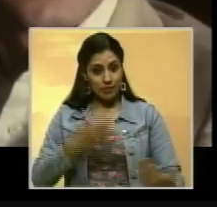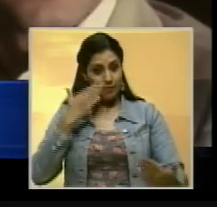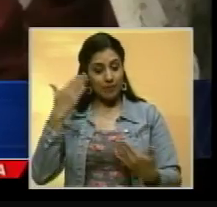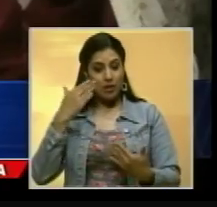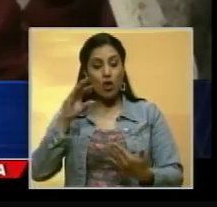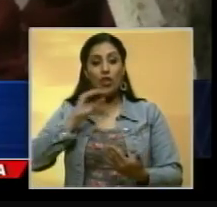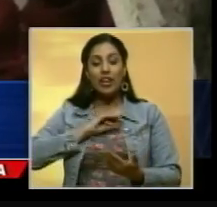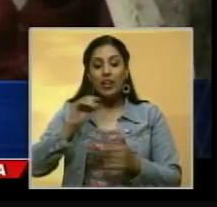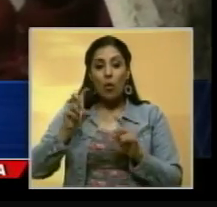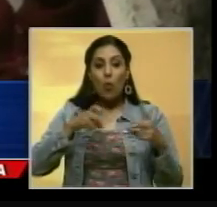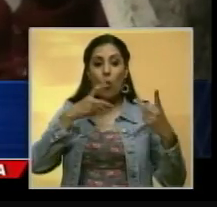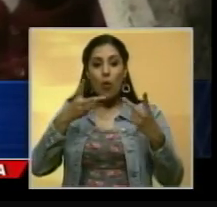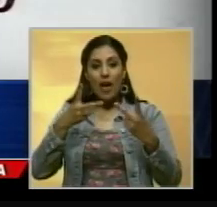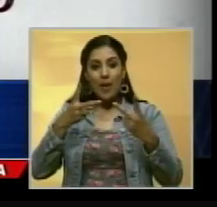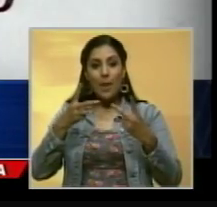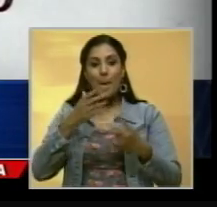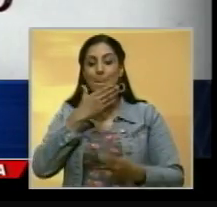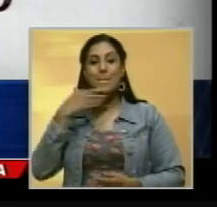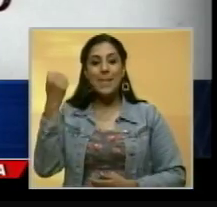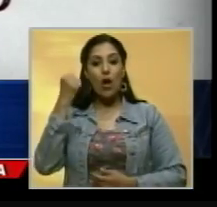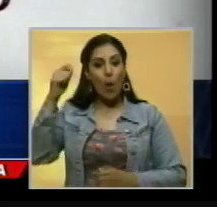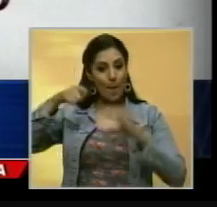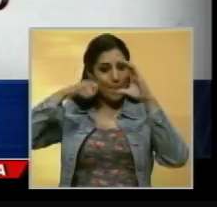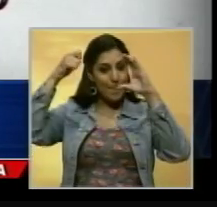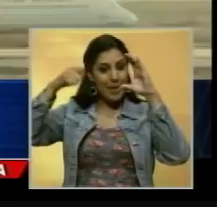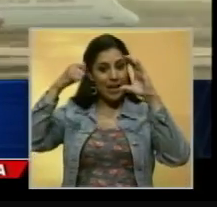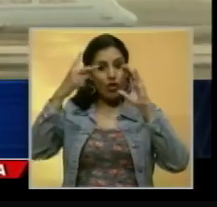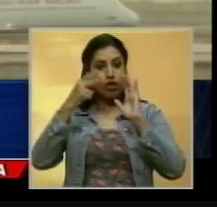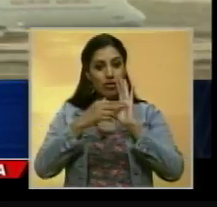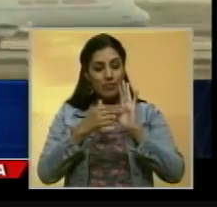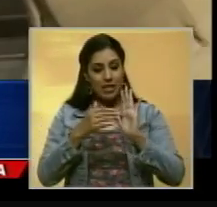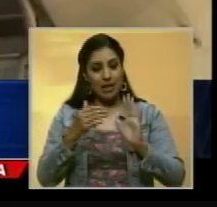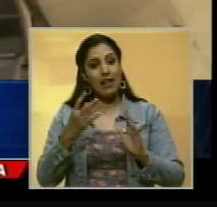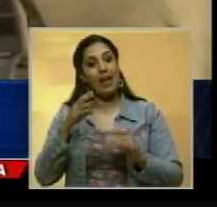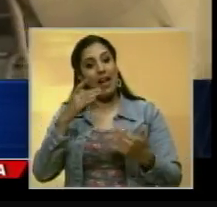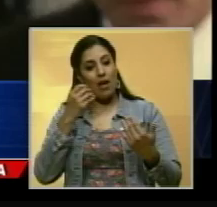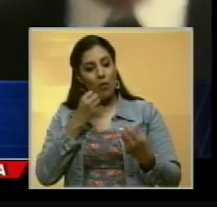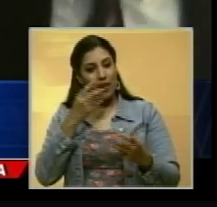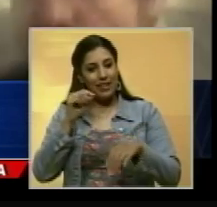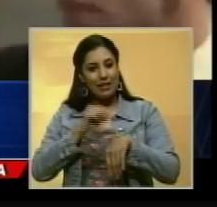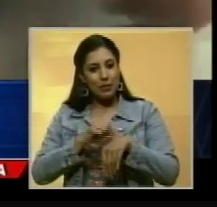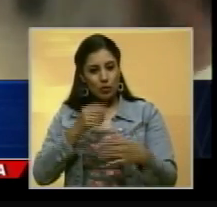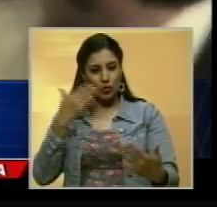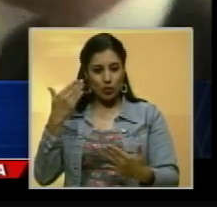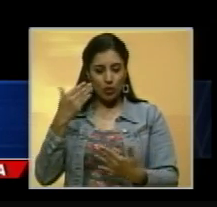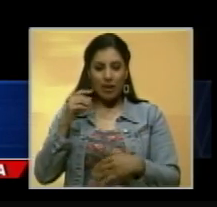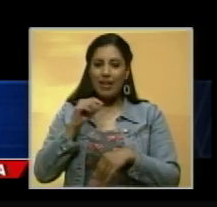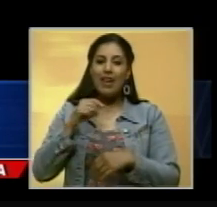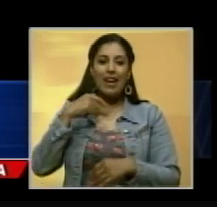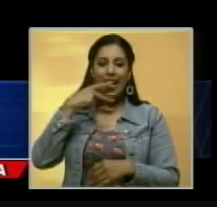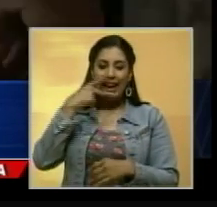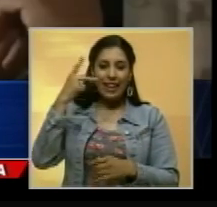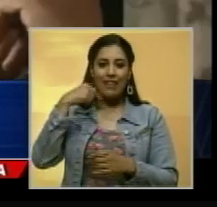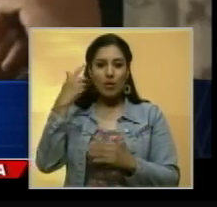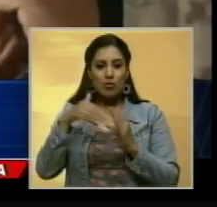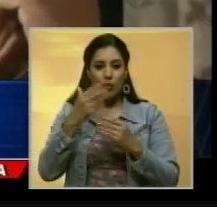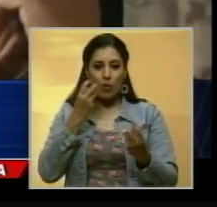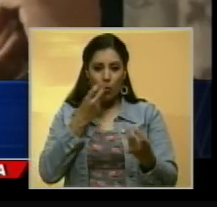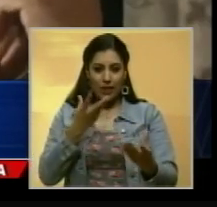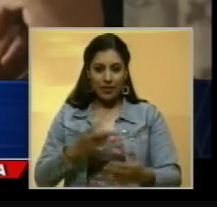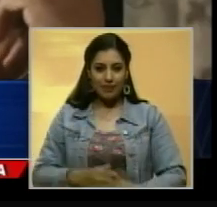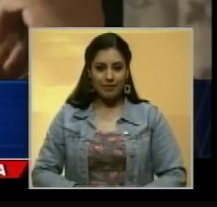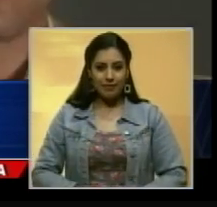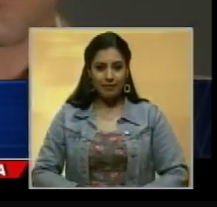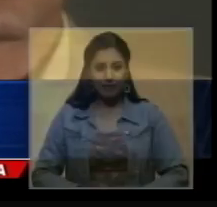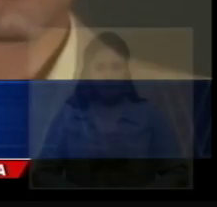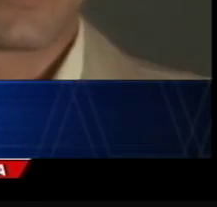Carlos logra un lugar entre las mejores películas del 2000. Los detalles con Carielis Cuadros en estrenos y estrellas. Choose a